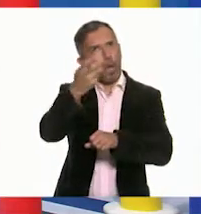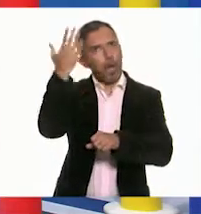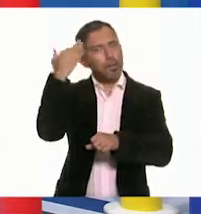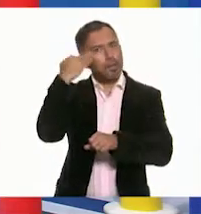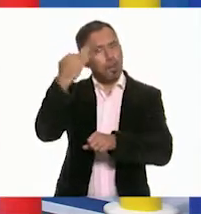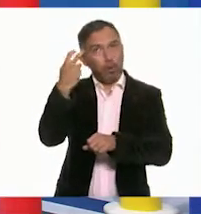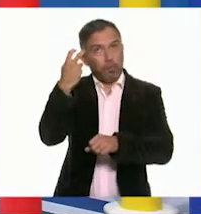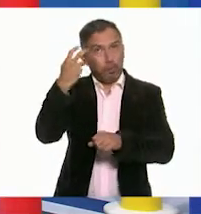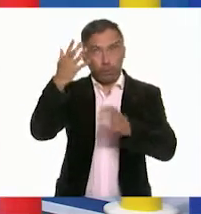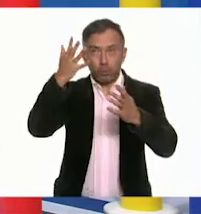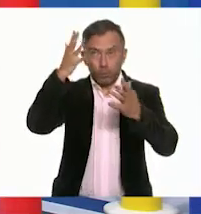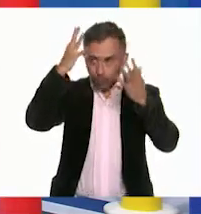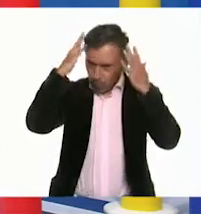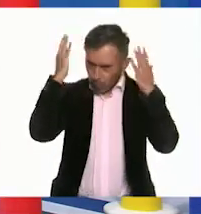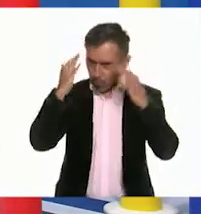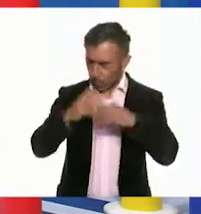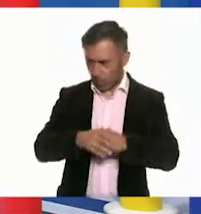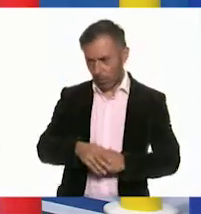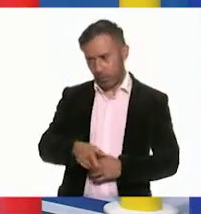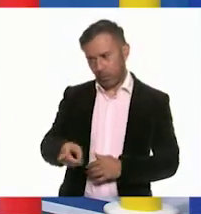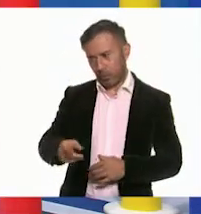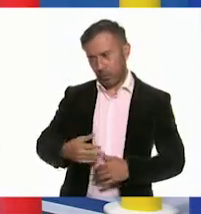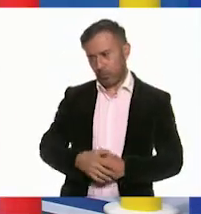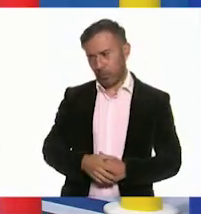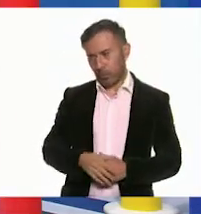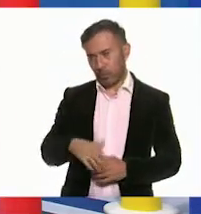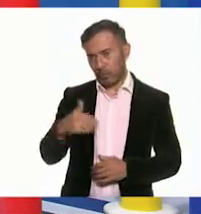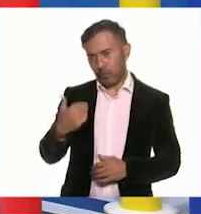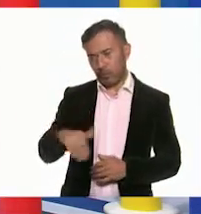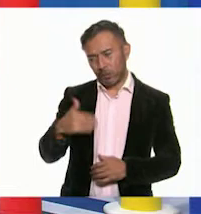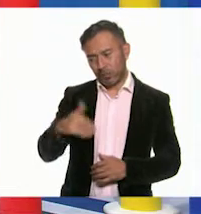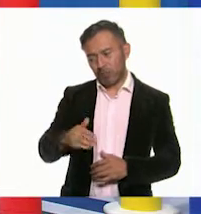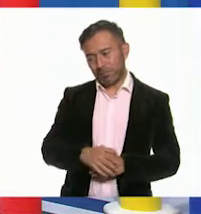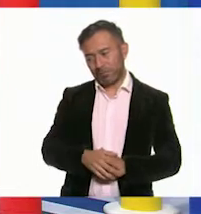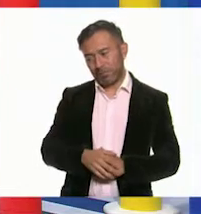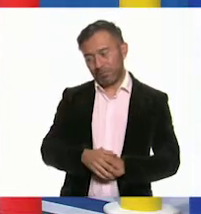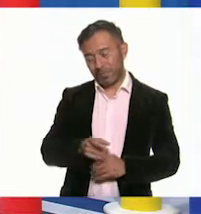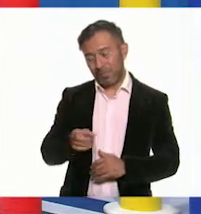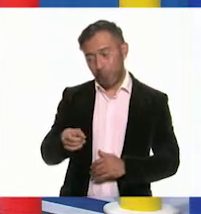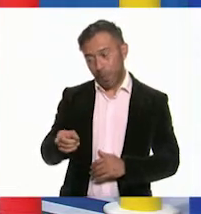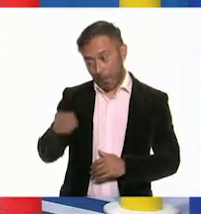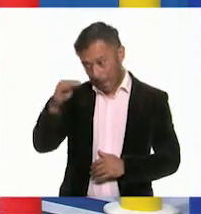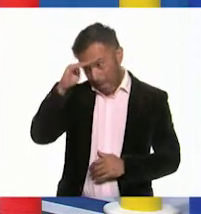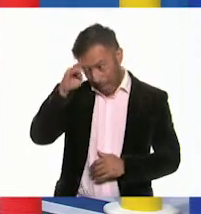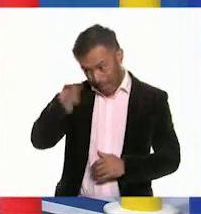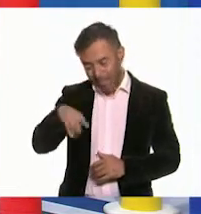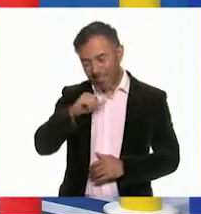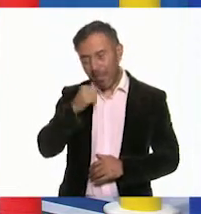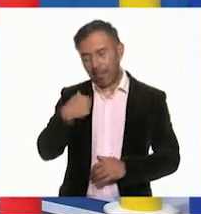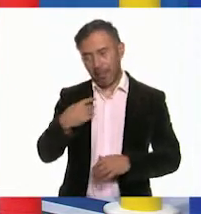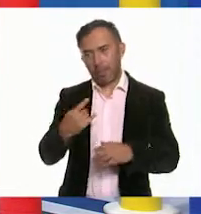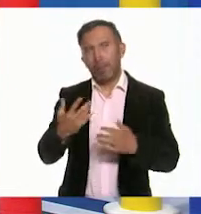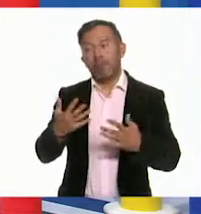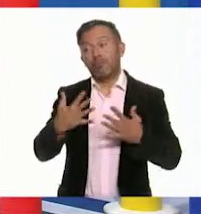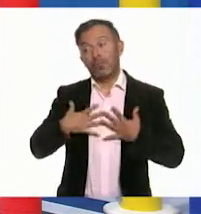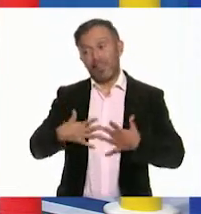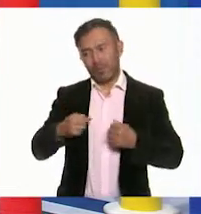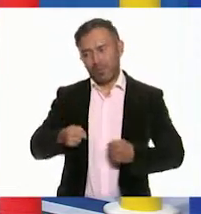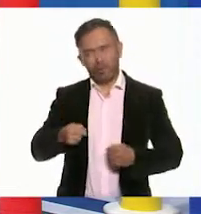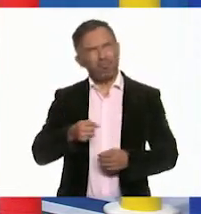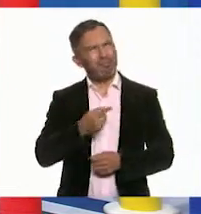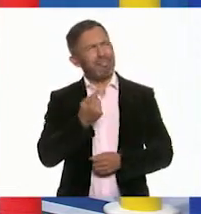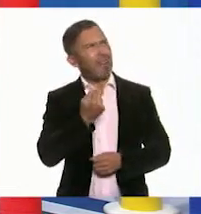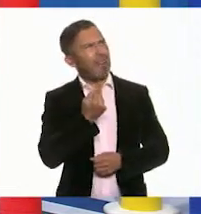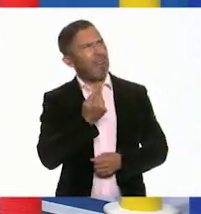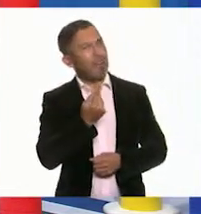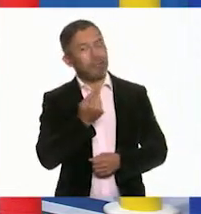Híjole, Raulito, creo que te llevarás una gran decepción. ¿Cómo? ¿Por qué, maestra? La verdad es